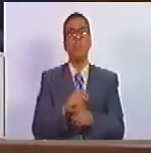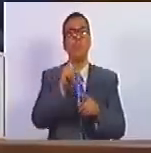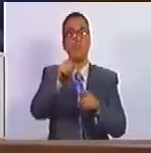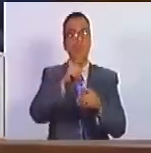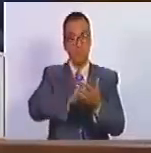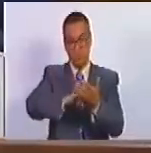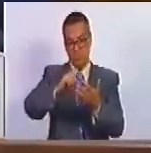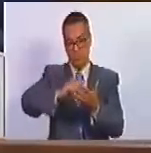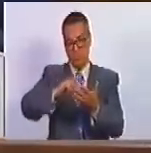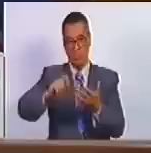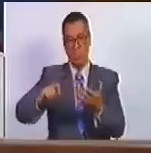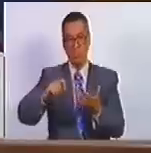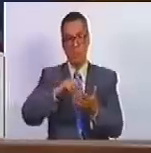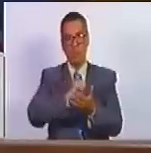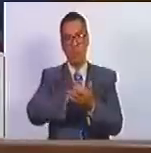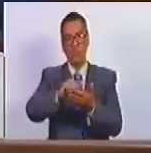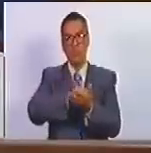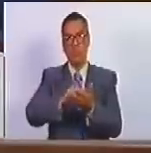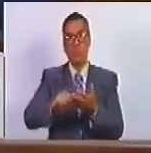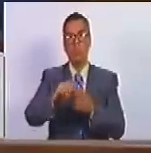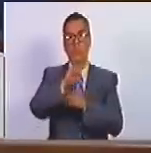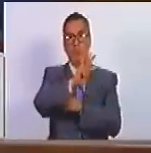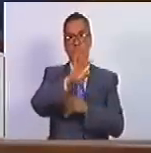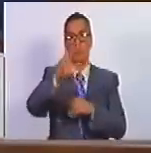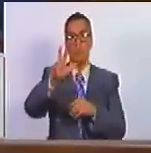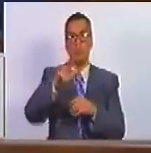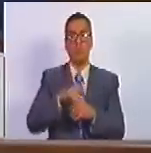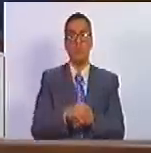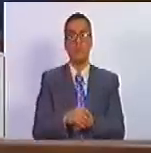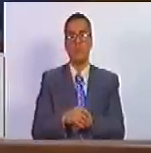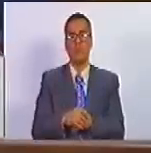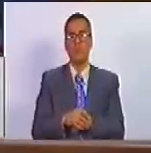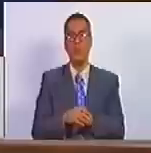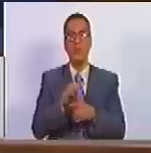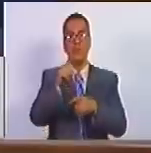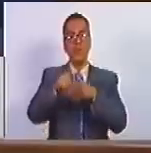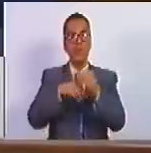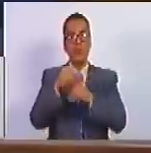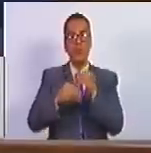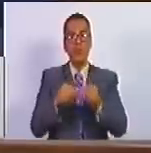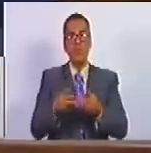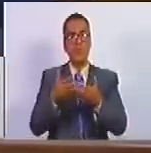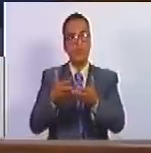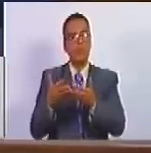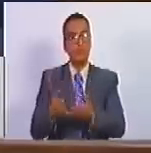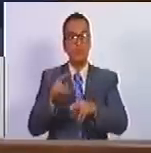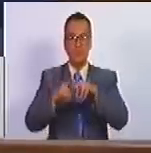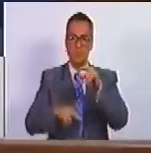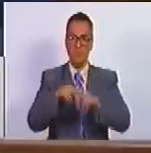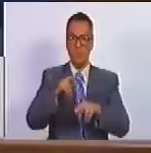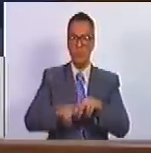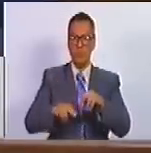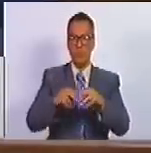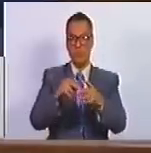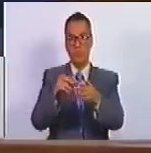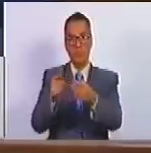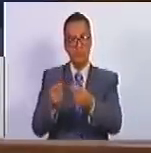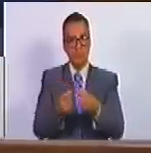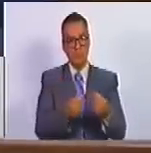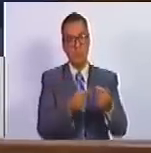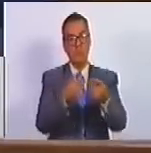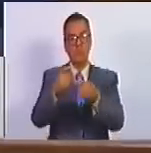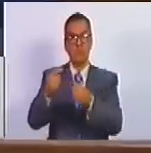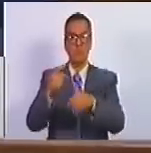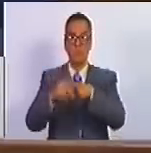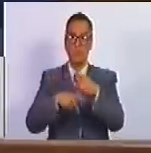queda redactado en los siguientes términos. Artículo 43. A los fines de favorecer la creación de un ecosistema favorable